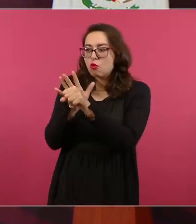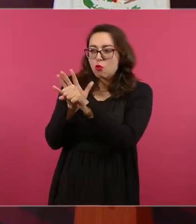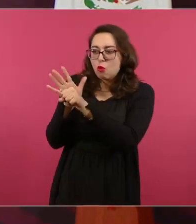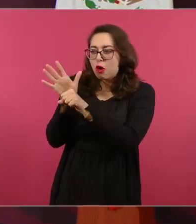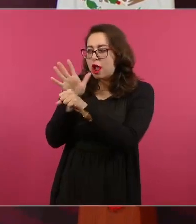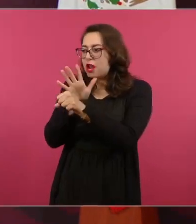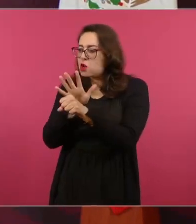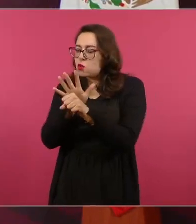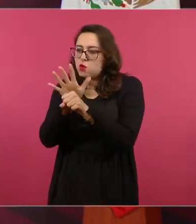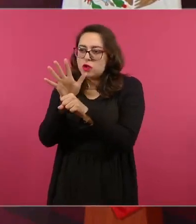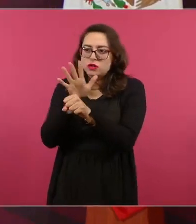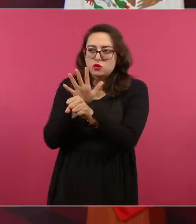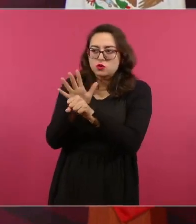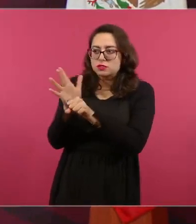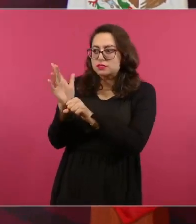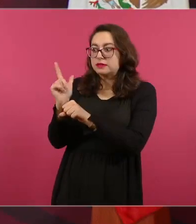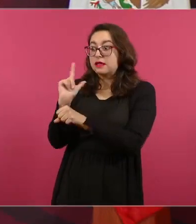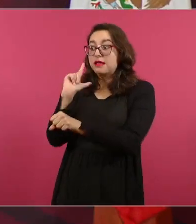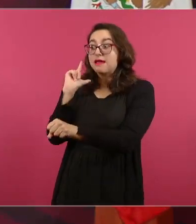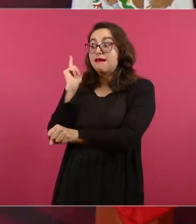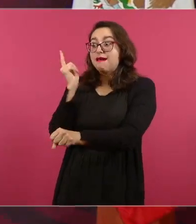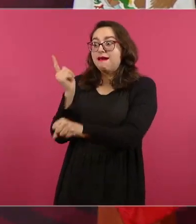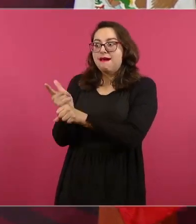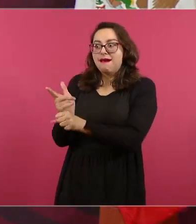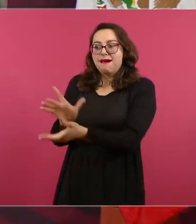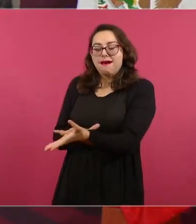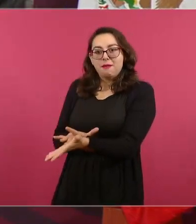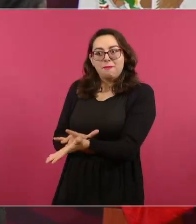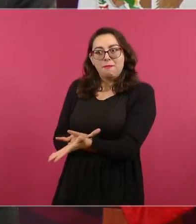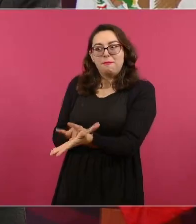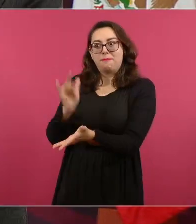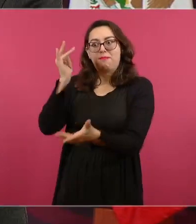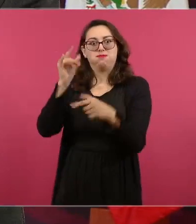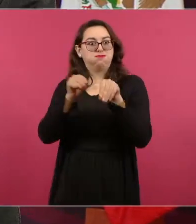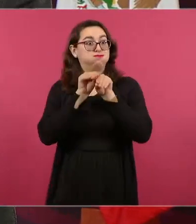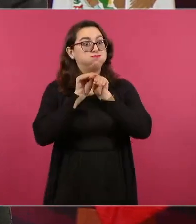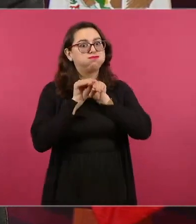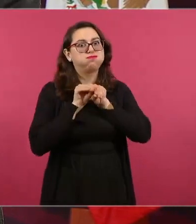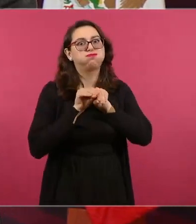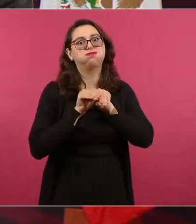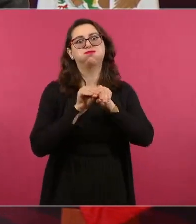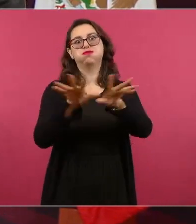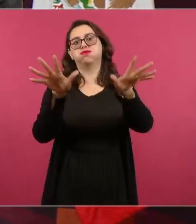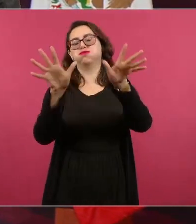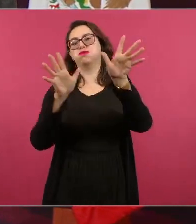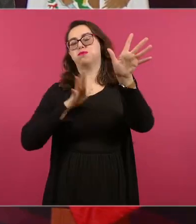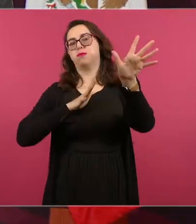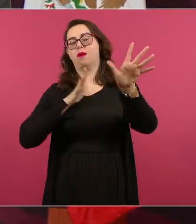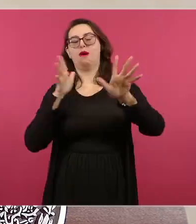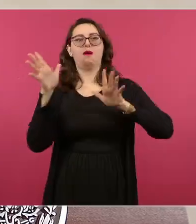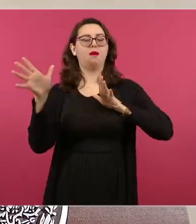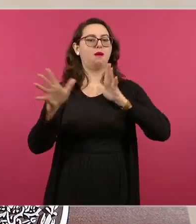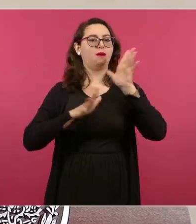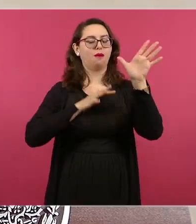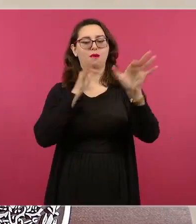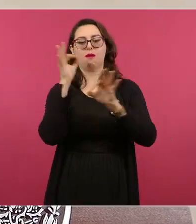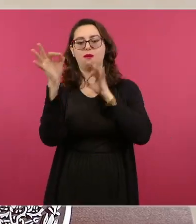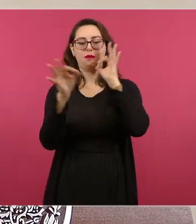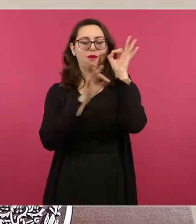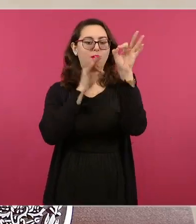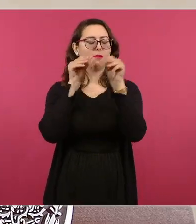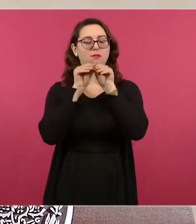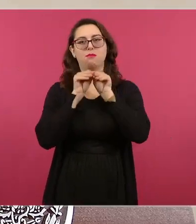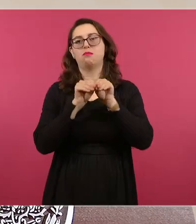para escandalizar, para hacer amarillismo en los